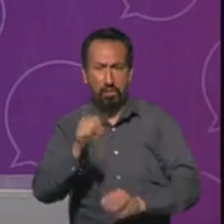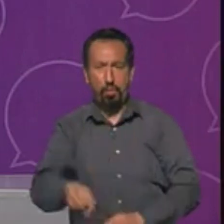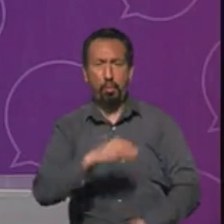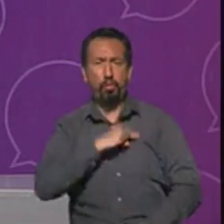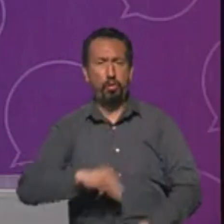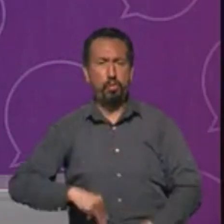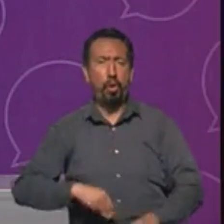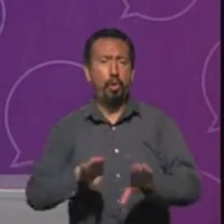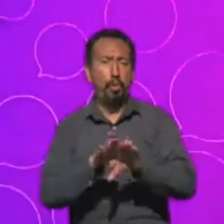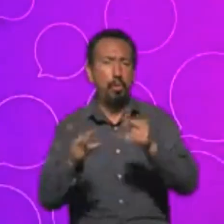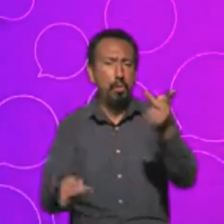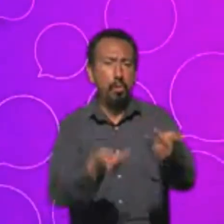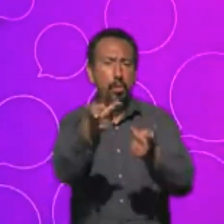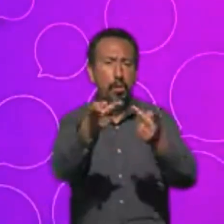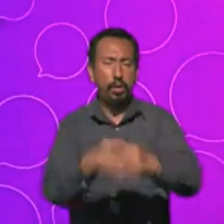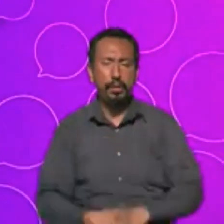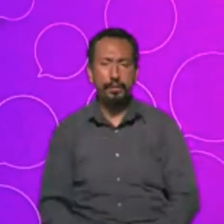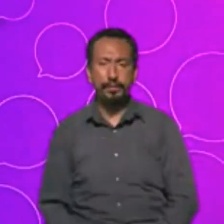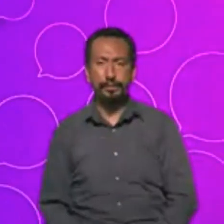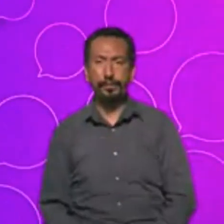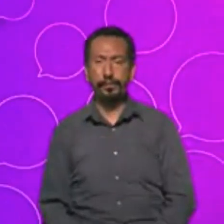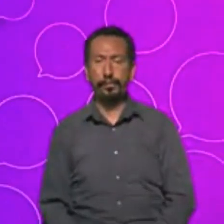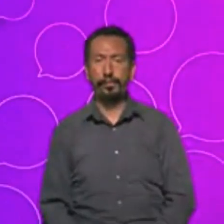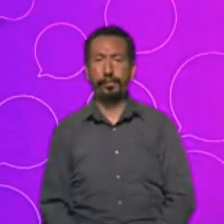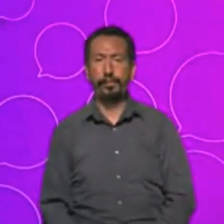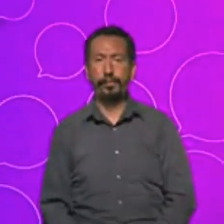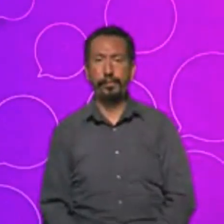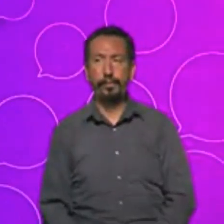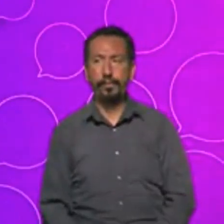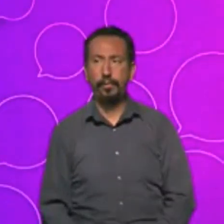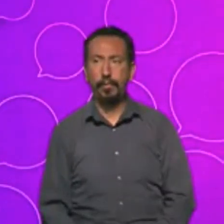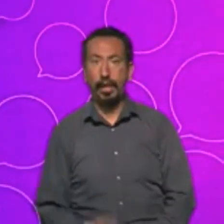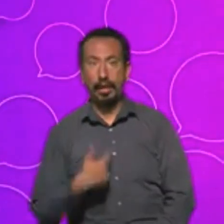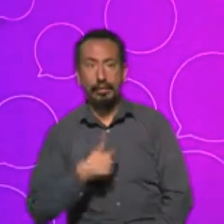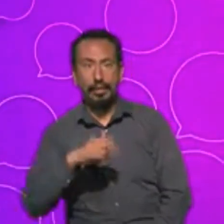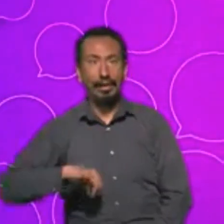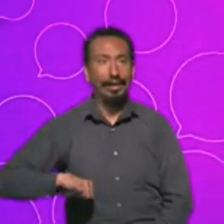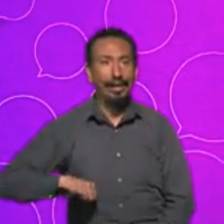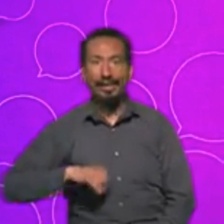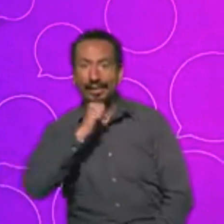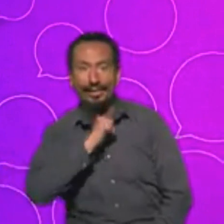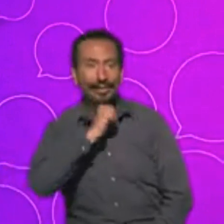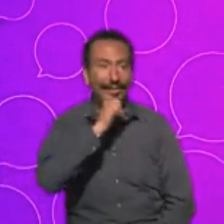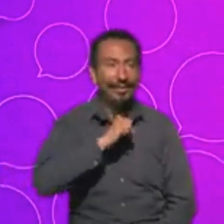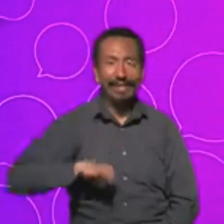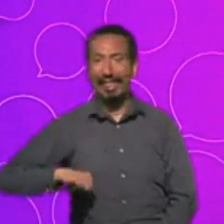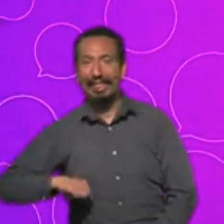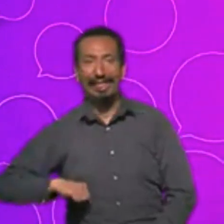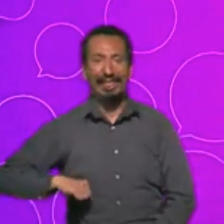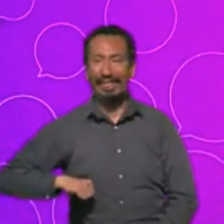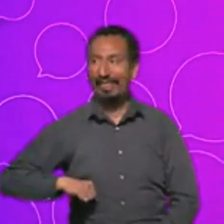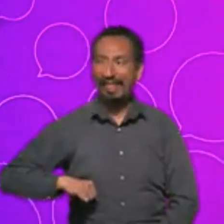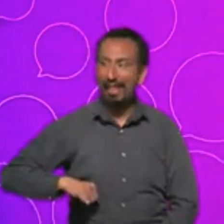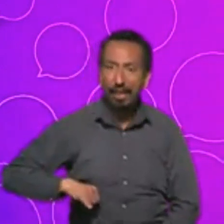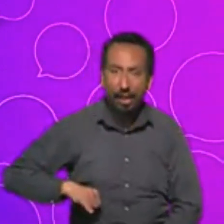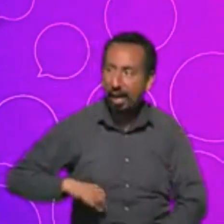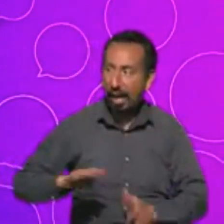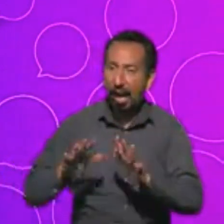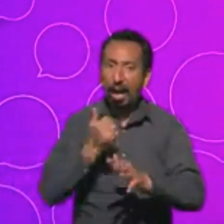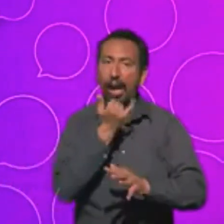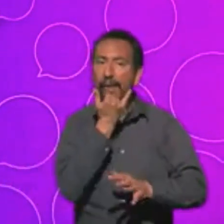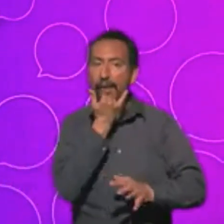adelante por favor Bueno pues está bueno el chisme pero Déjenme ponerme a ver aquí el tema de lo que nos preguntan